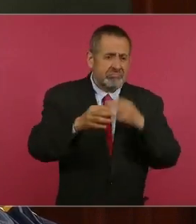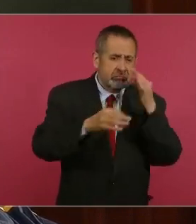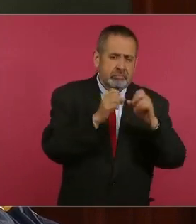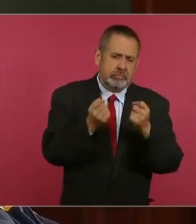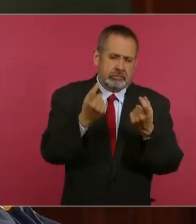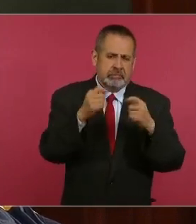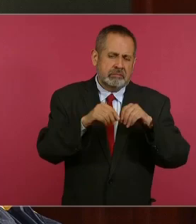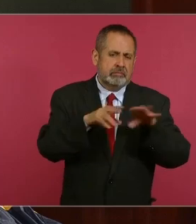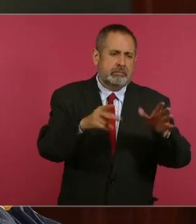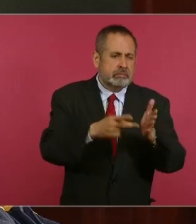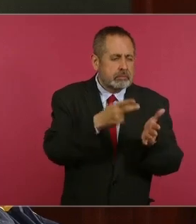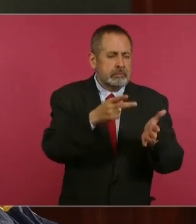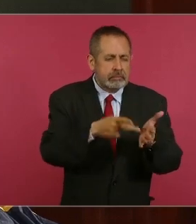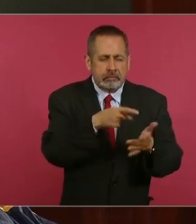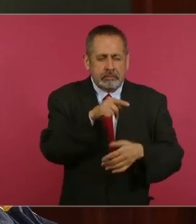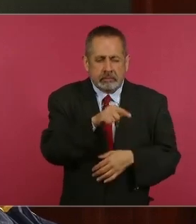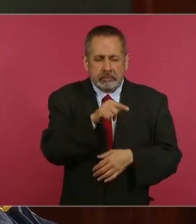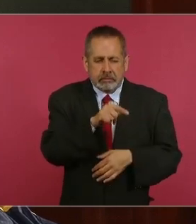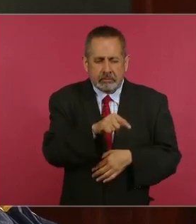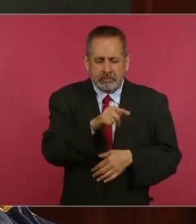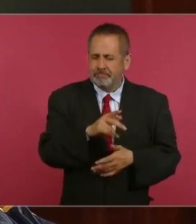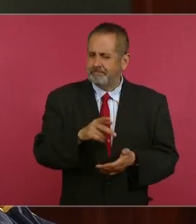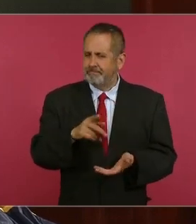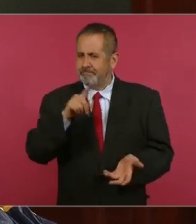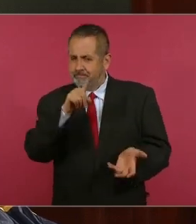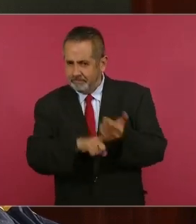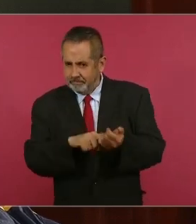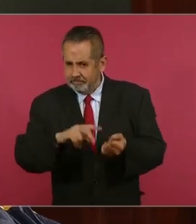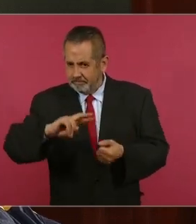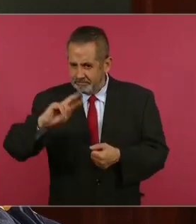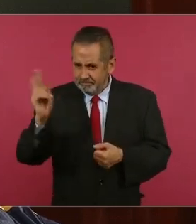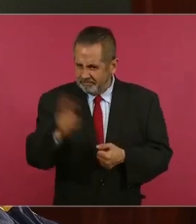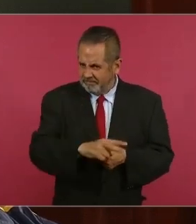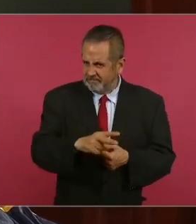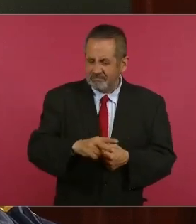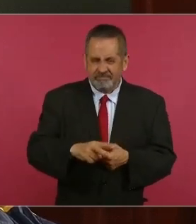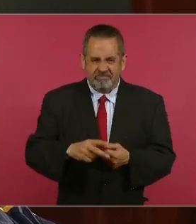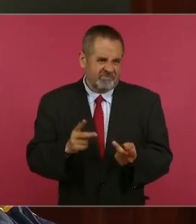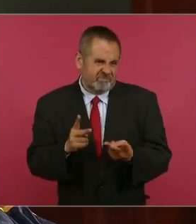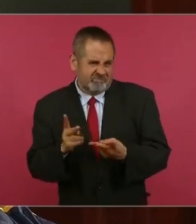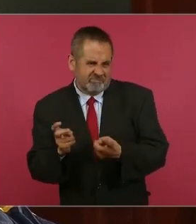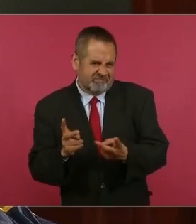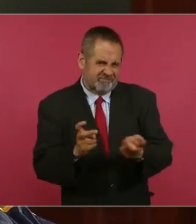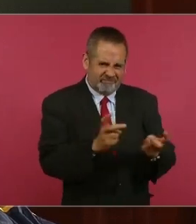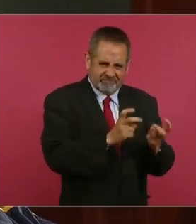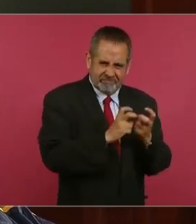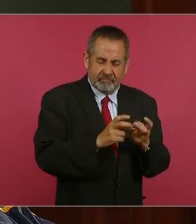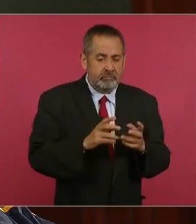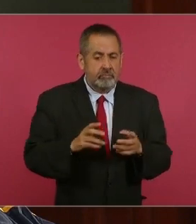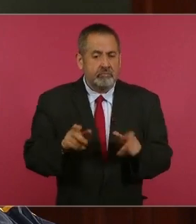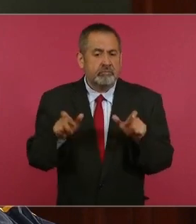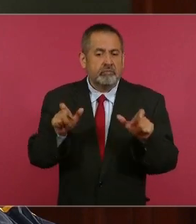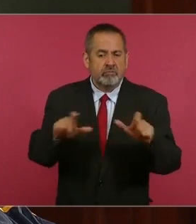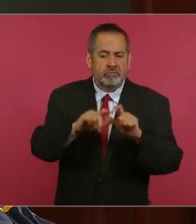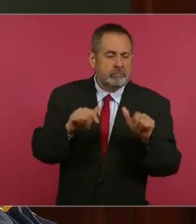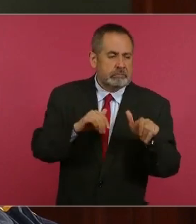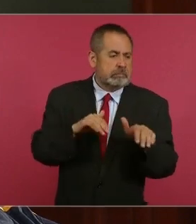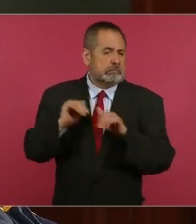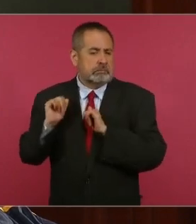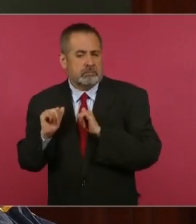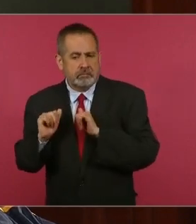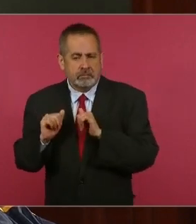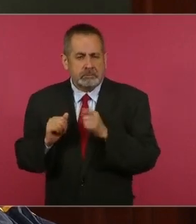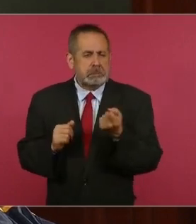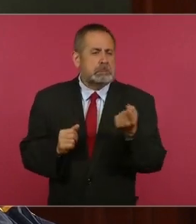algunas imágenes repetidamente, pero sin saber si efectivamente la Guardia estaba ausente. Si había uno